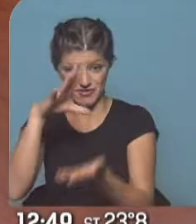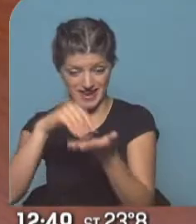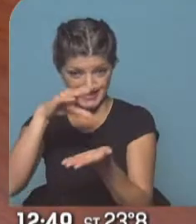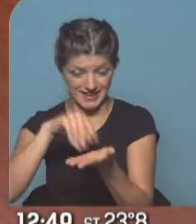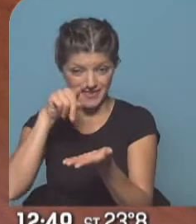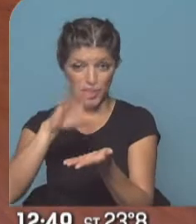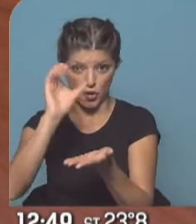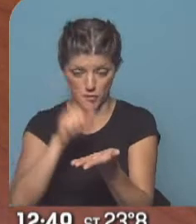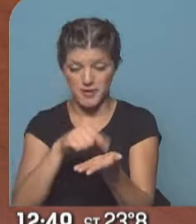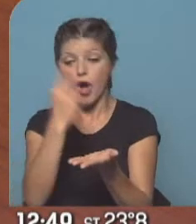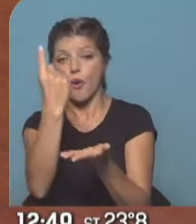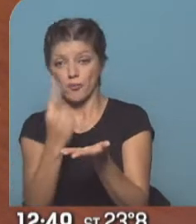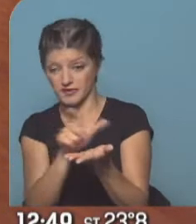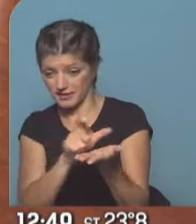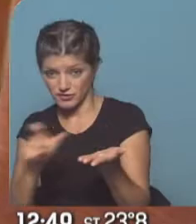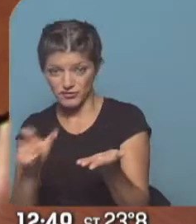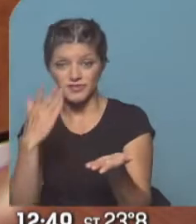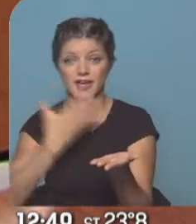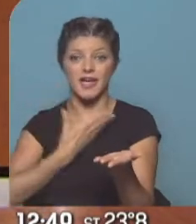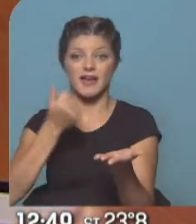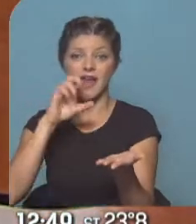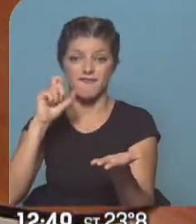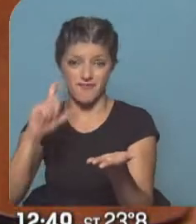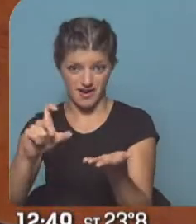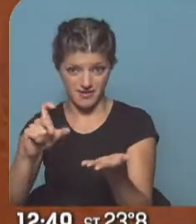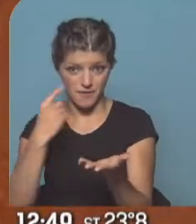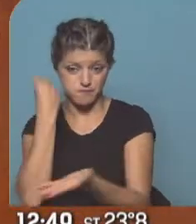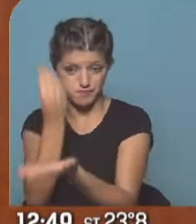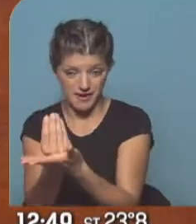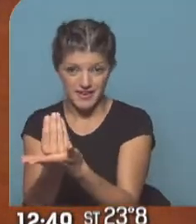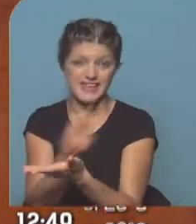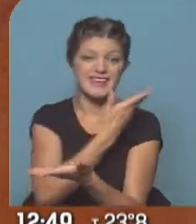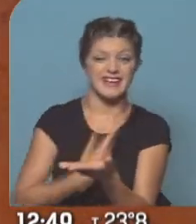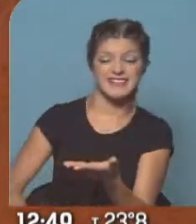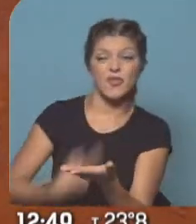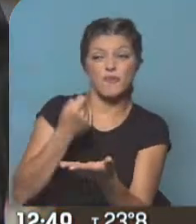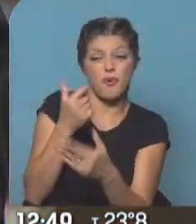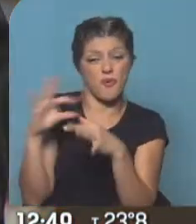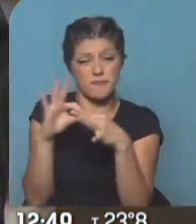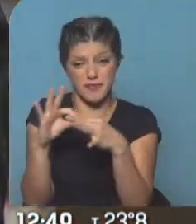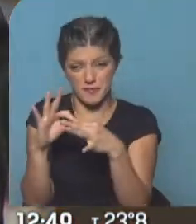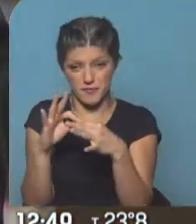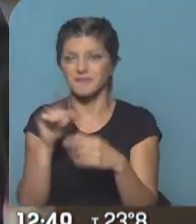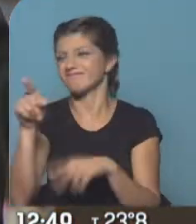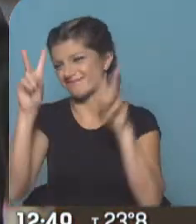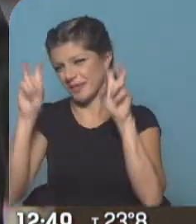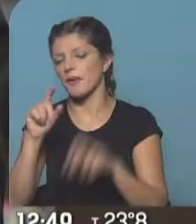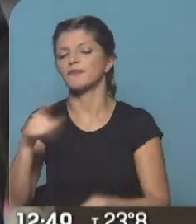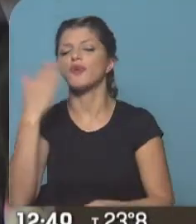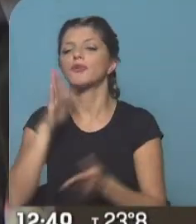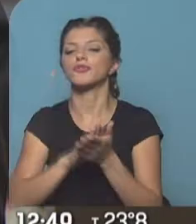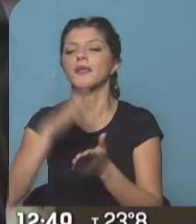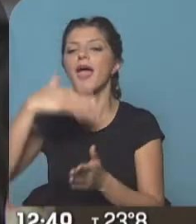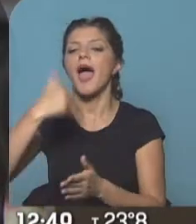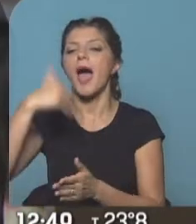o la FARC estuvo presente y el Estado está poco presente. Ahí están todos estos temas. Yo insisto sobre el tema de la Amazonia porque acaba de